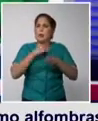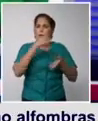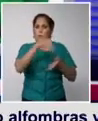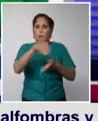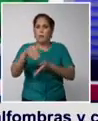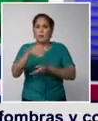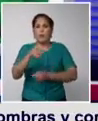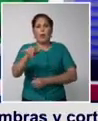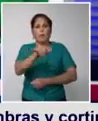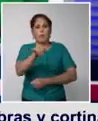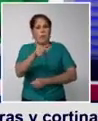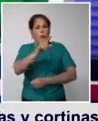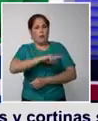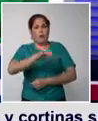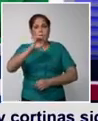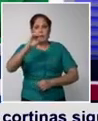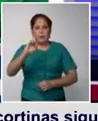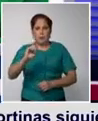día de ayer de